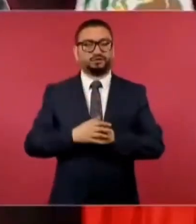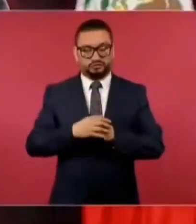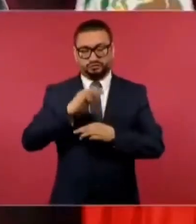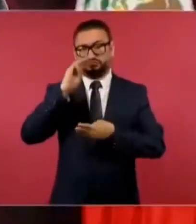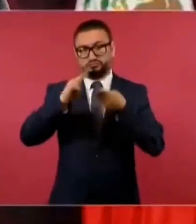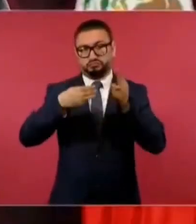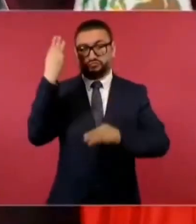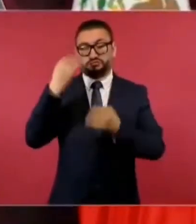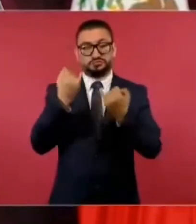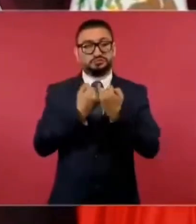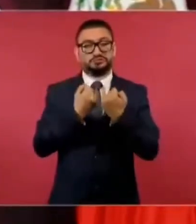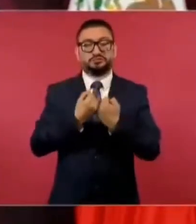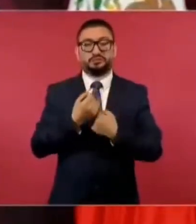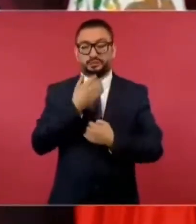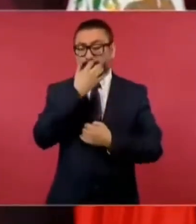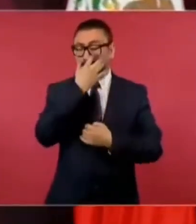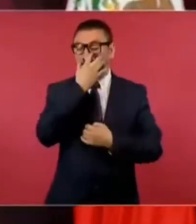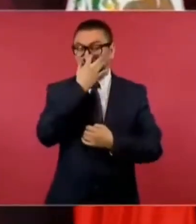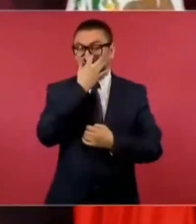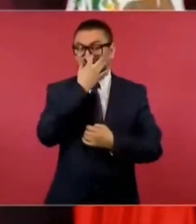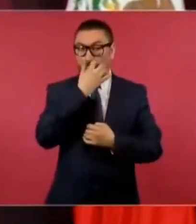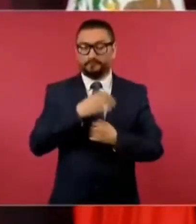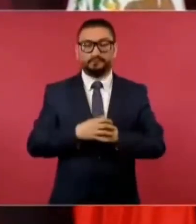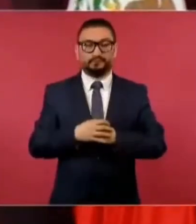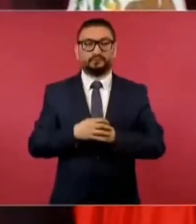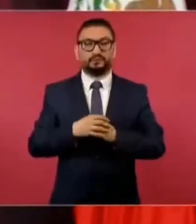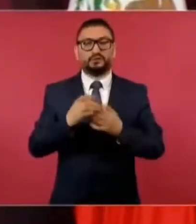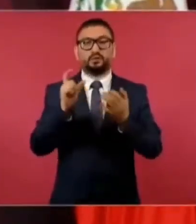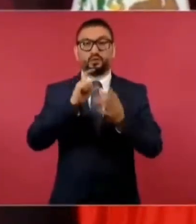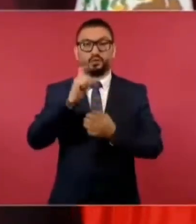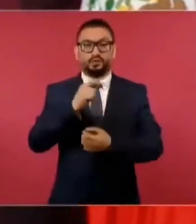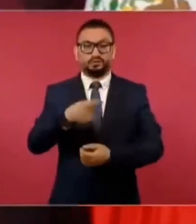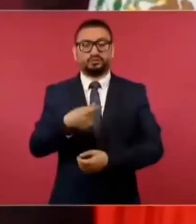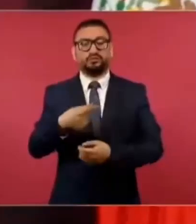mundo, y cateterismos